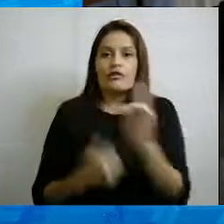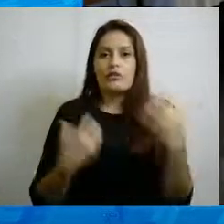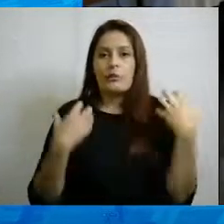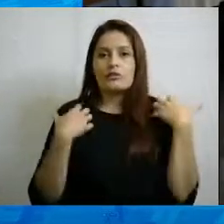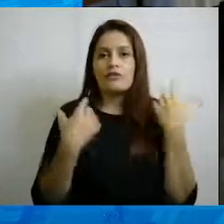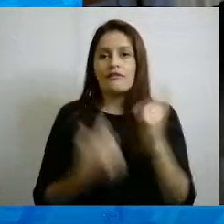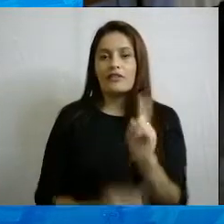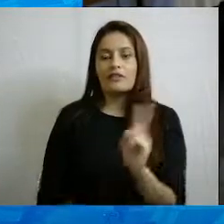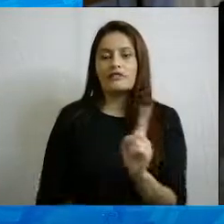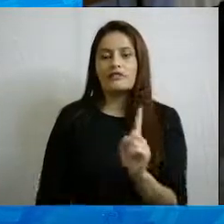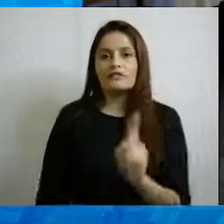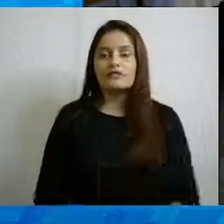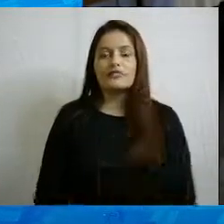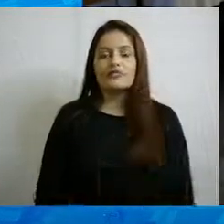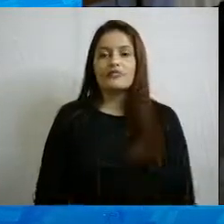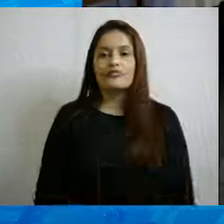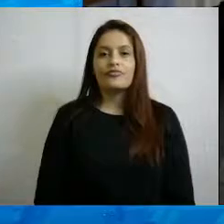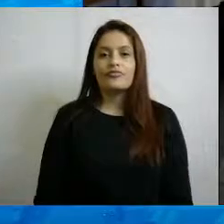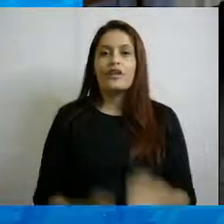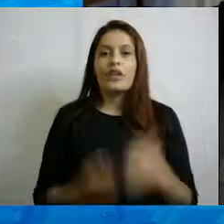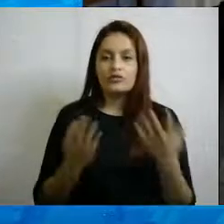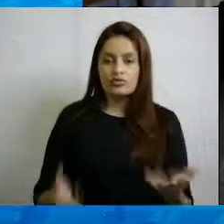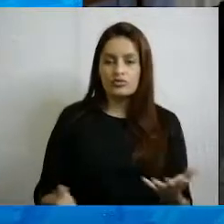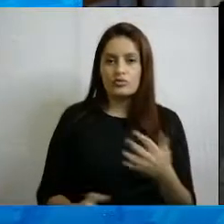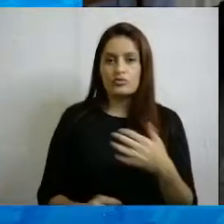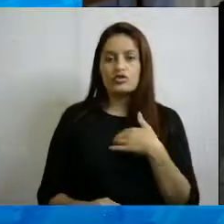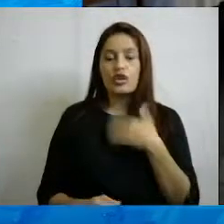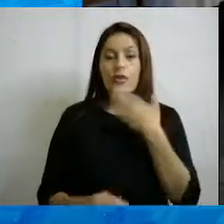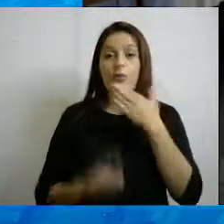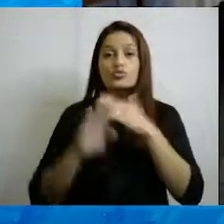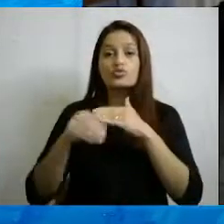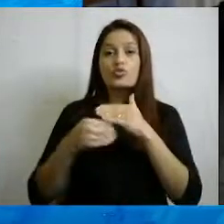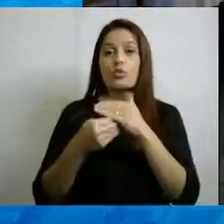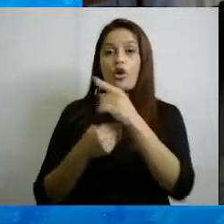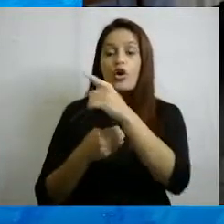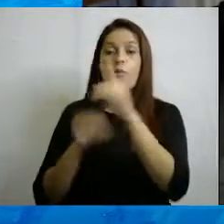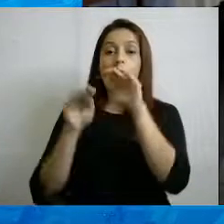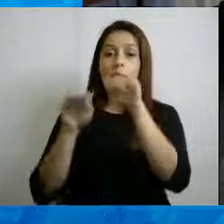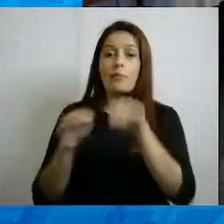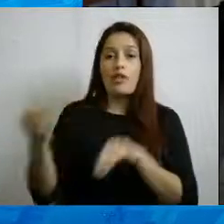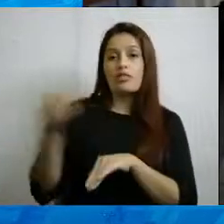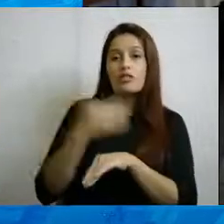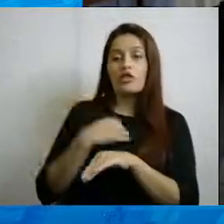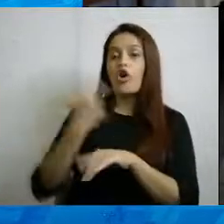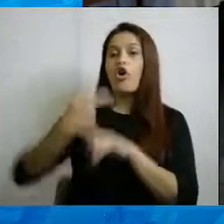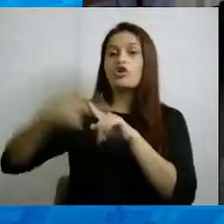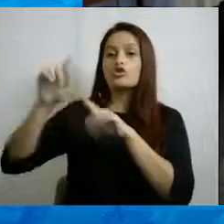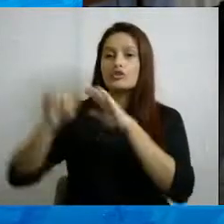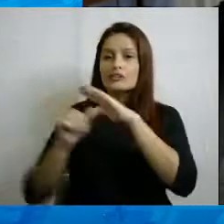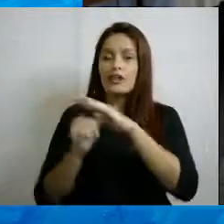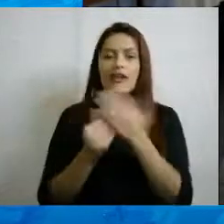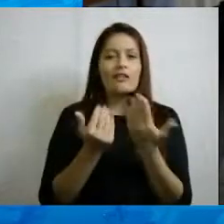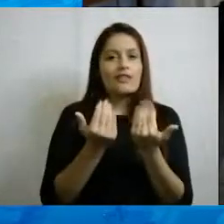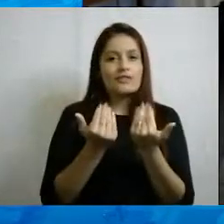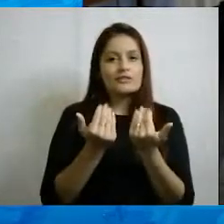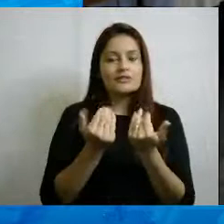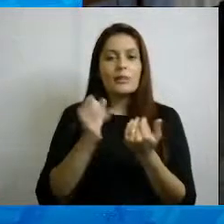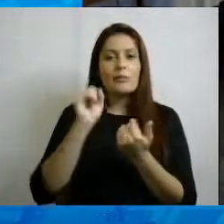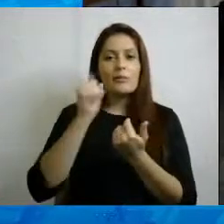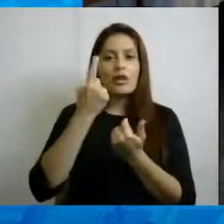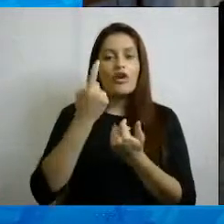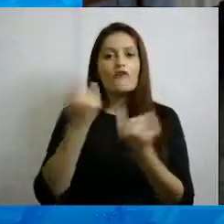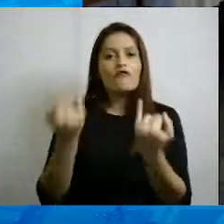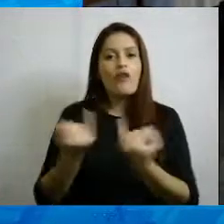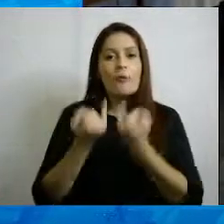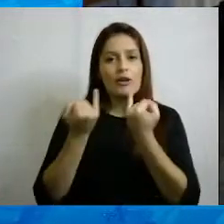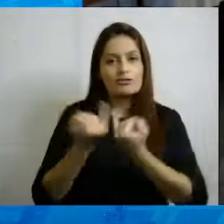concejales. Eso. Me sumo también a lo solicitado por el concejal Enrique, en términos de que